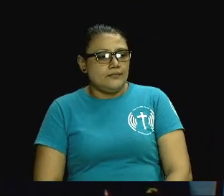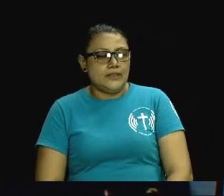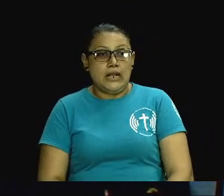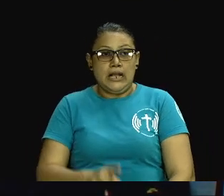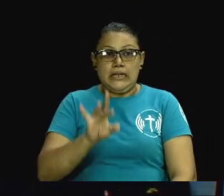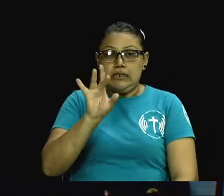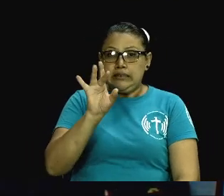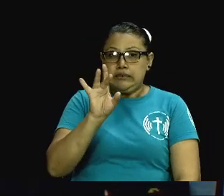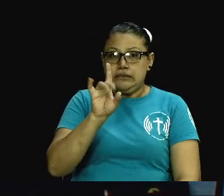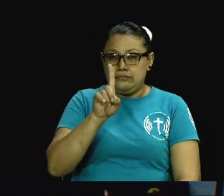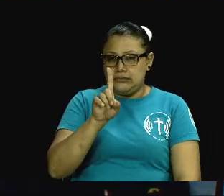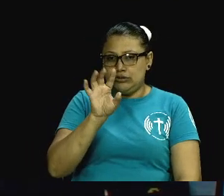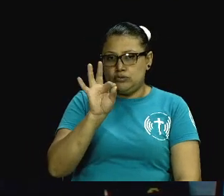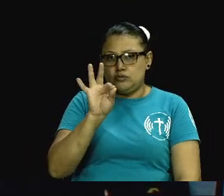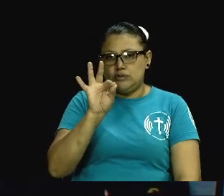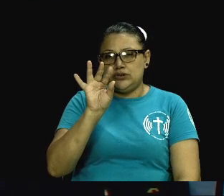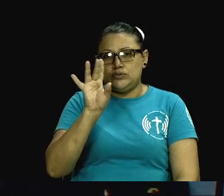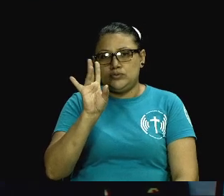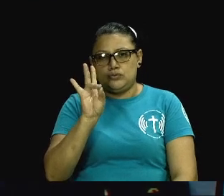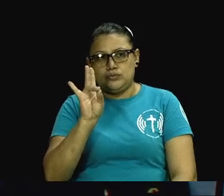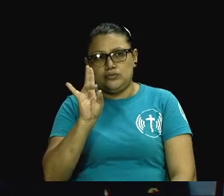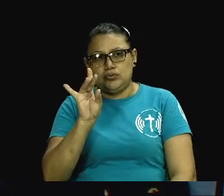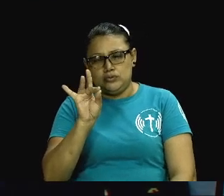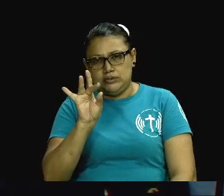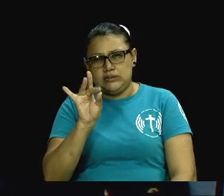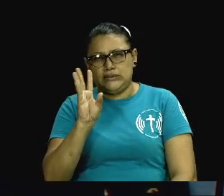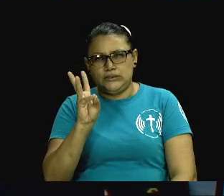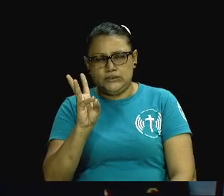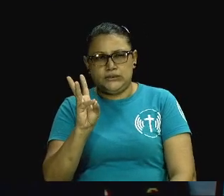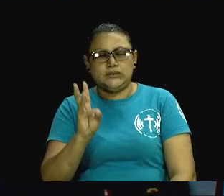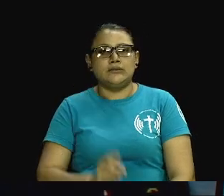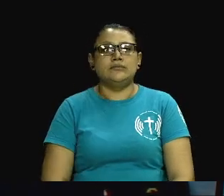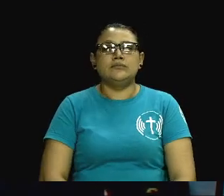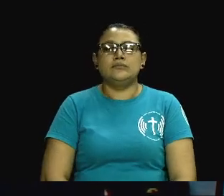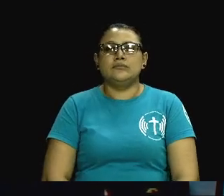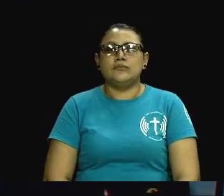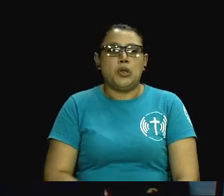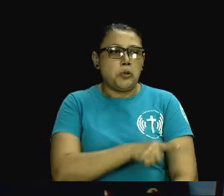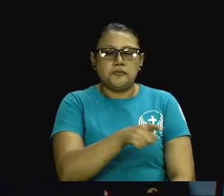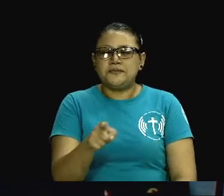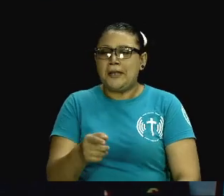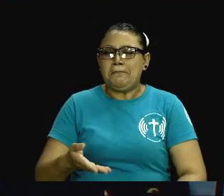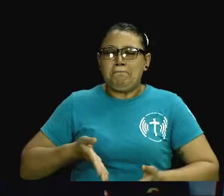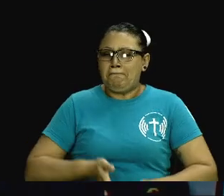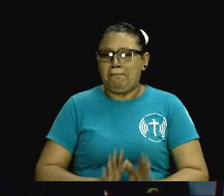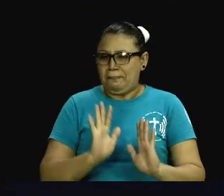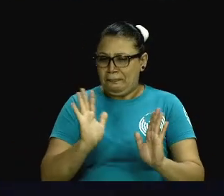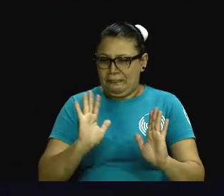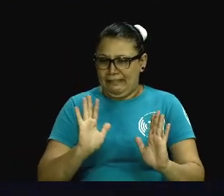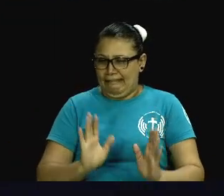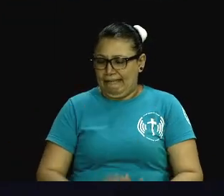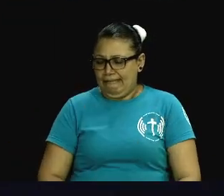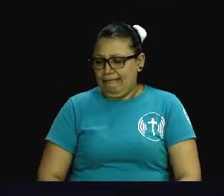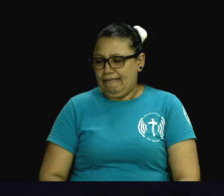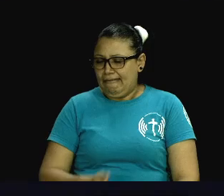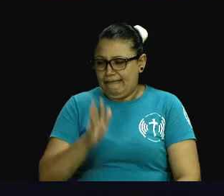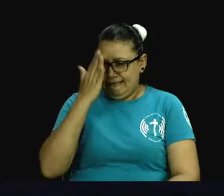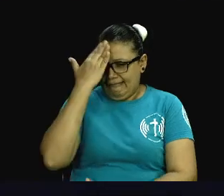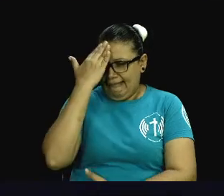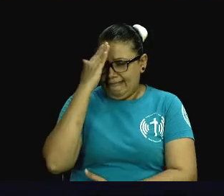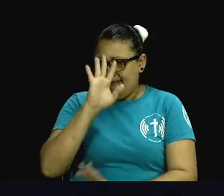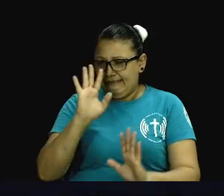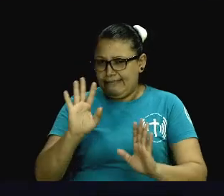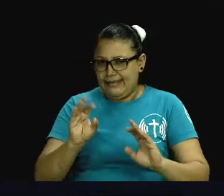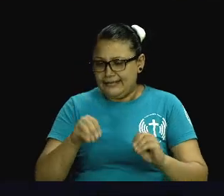diciembre de entre el 14 de diciembre y el 31 de diciembre del 86 usted no había nacido imagínense no había nada virtual